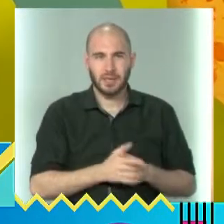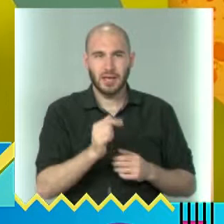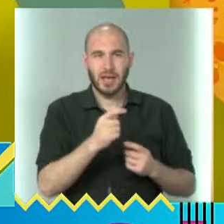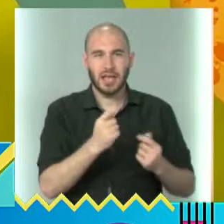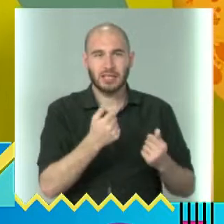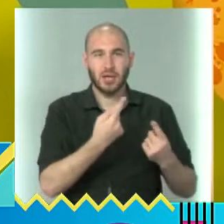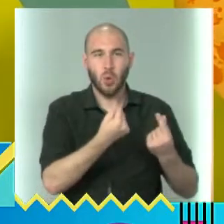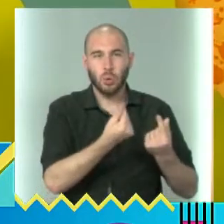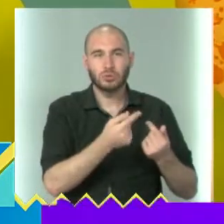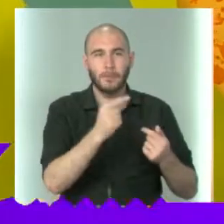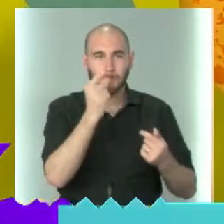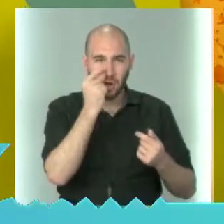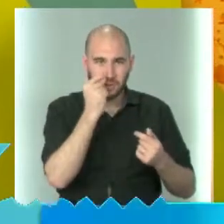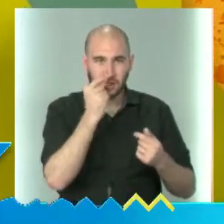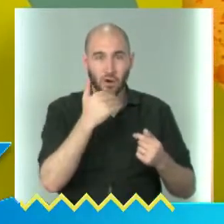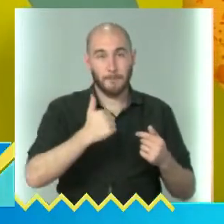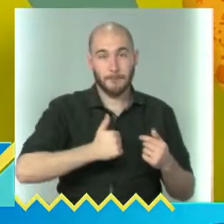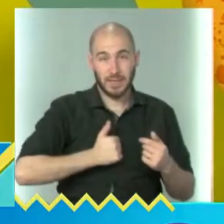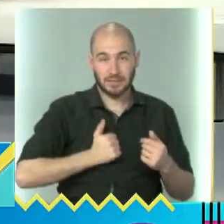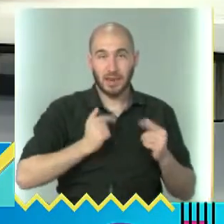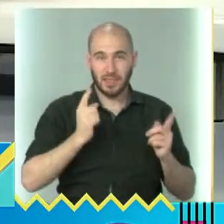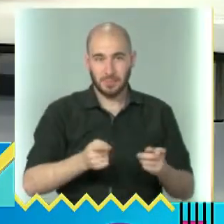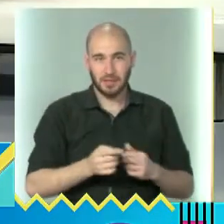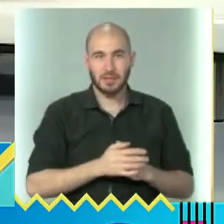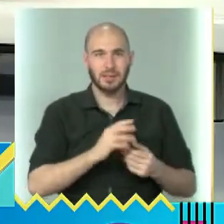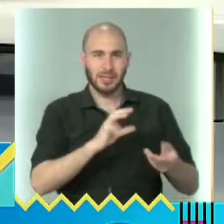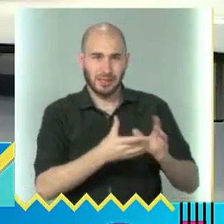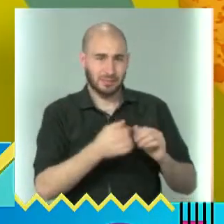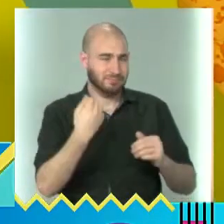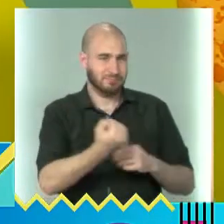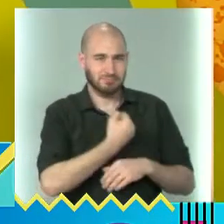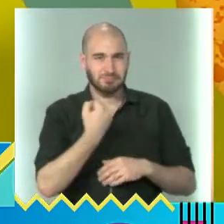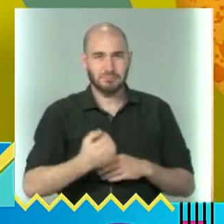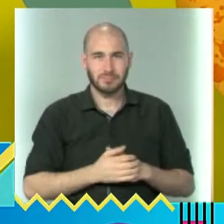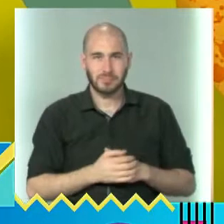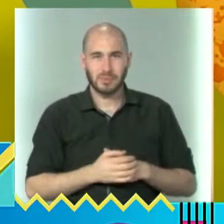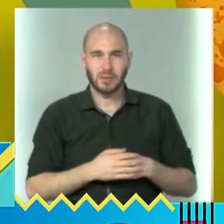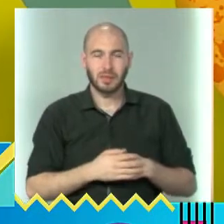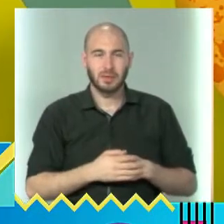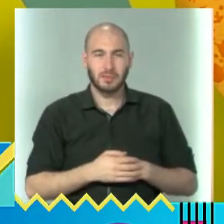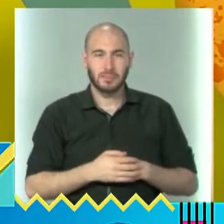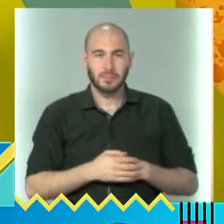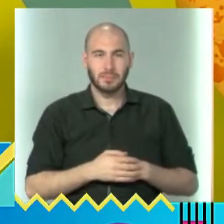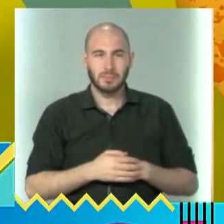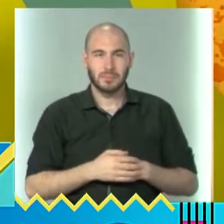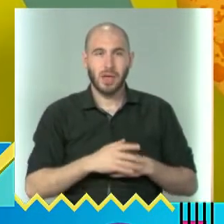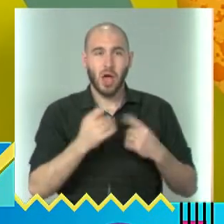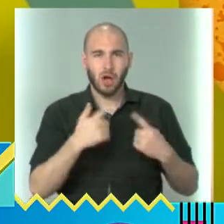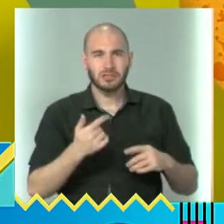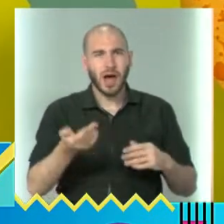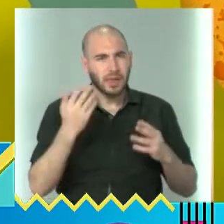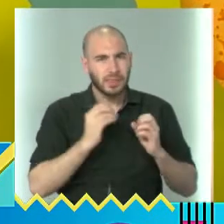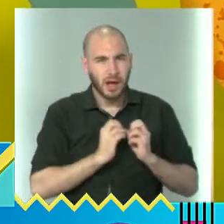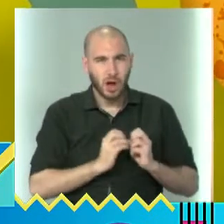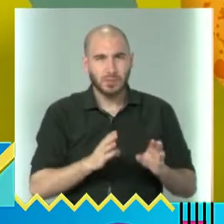del uso político, militar incluso, geoestratégico, sí, etc. Y entonces la cosa que había empezado